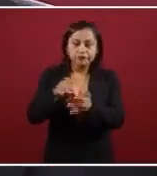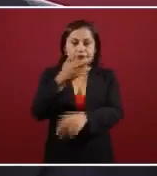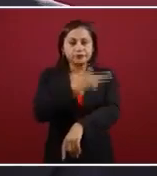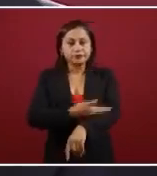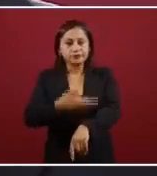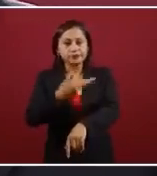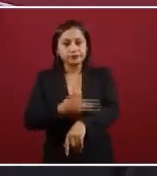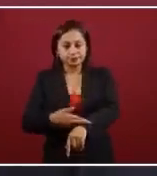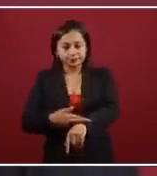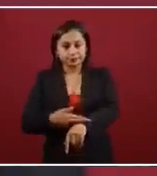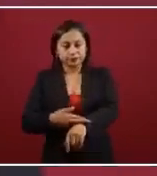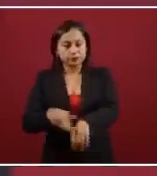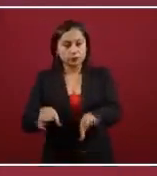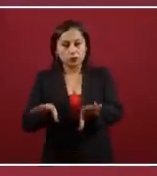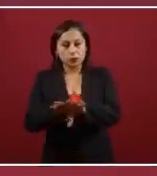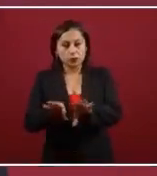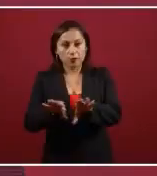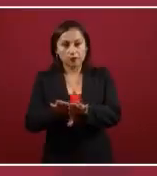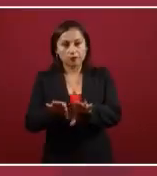incautados a